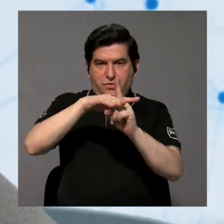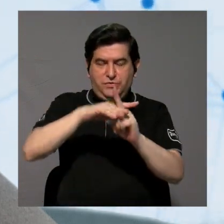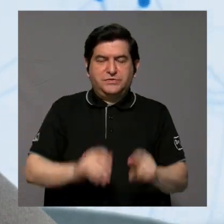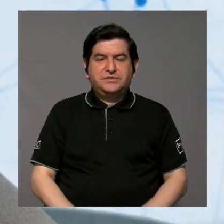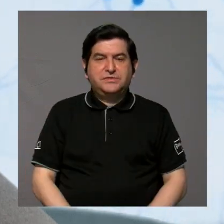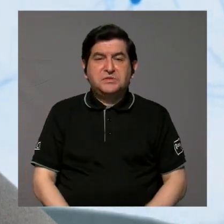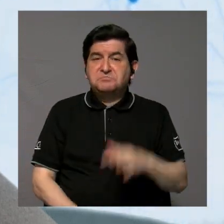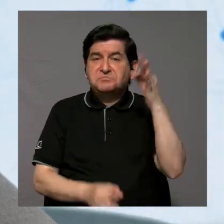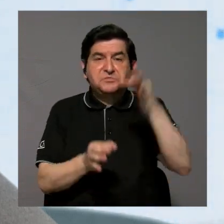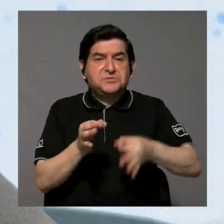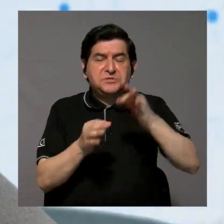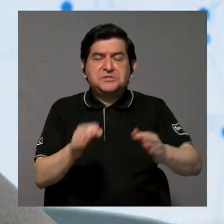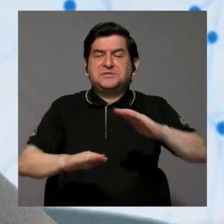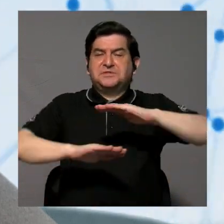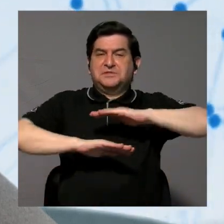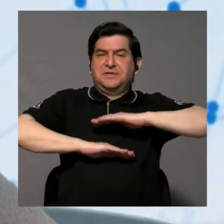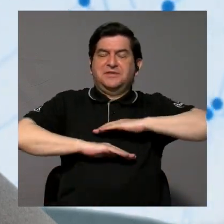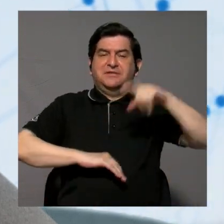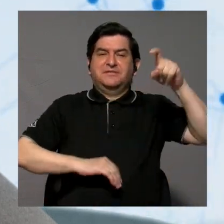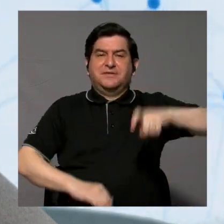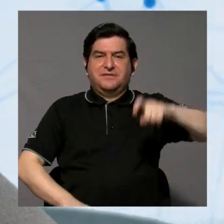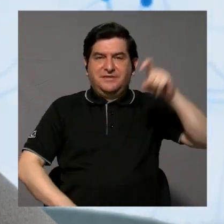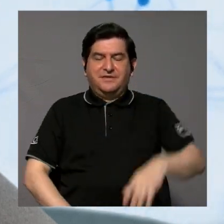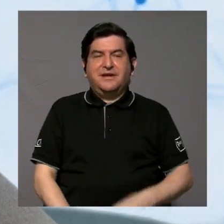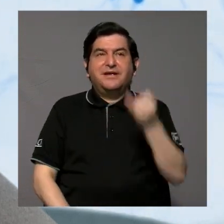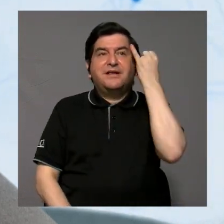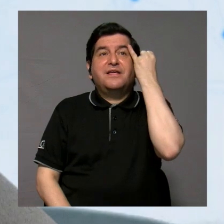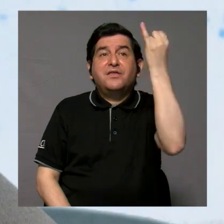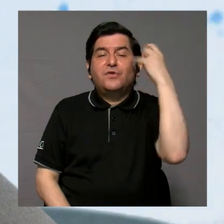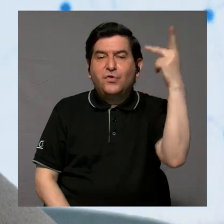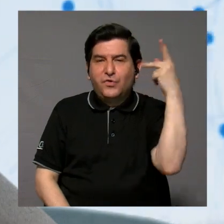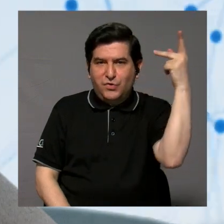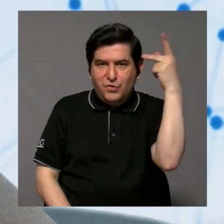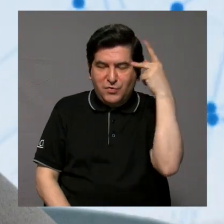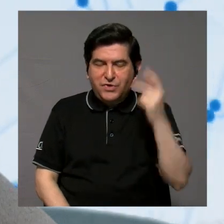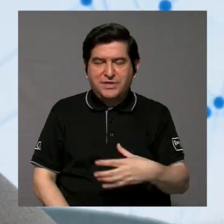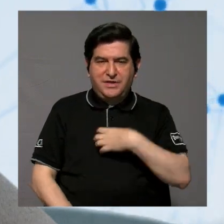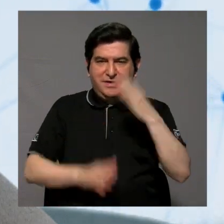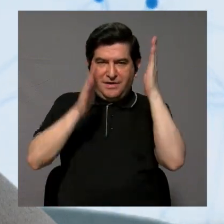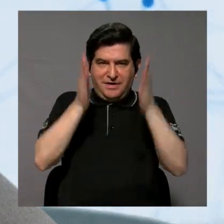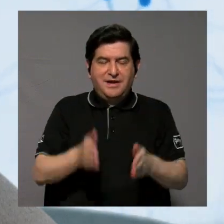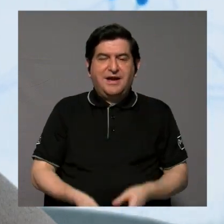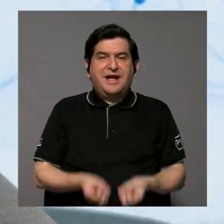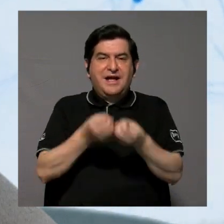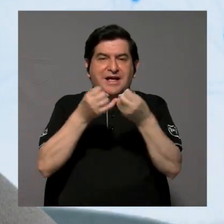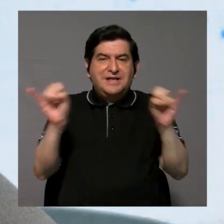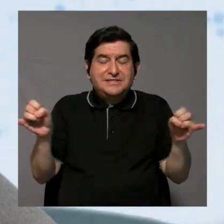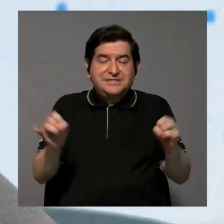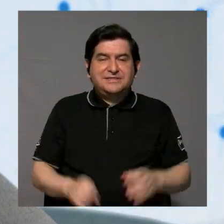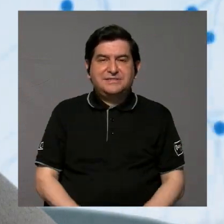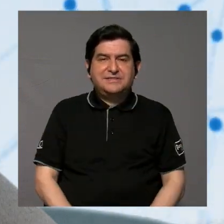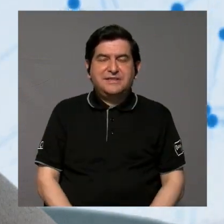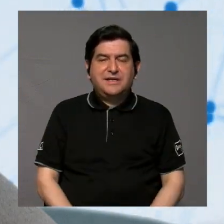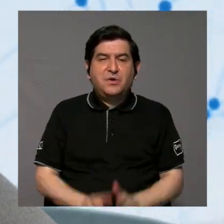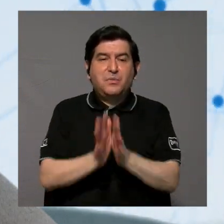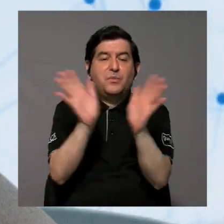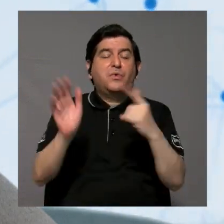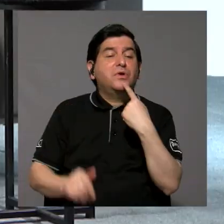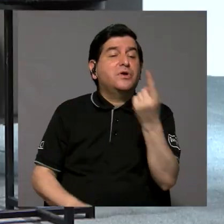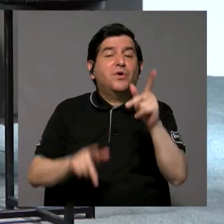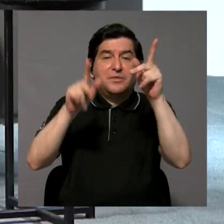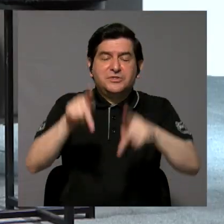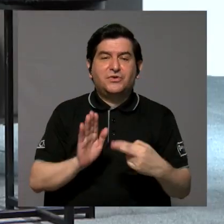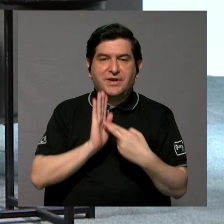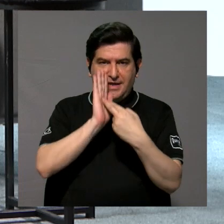fundan simplemente para satisfacer las necesidades ideológicas y políticas de sus dueños, sin hacerle público a la ciudadanía que